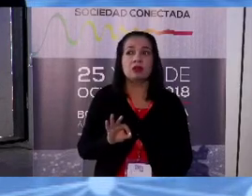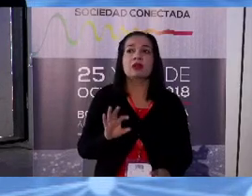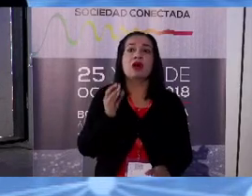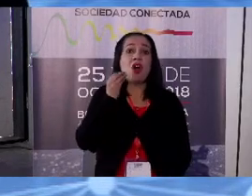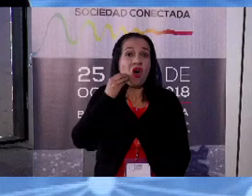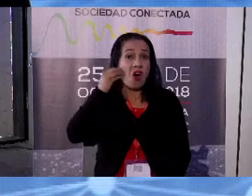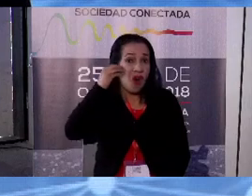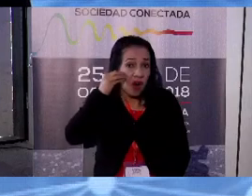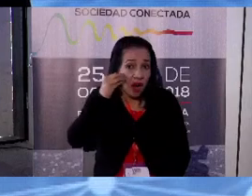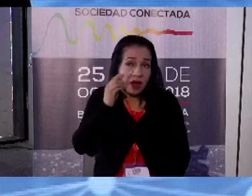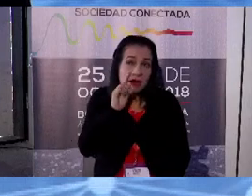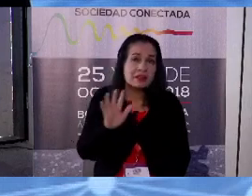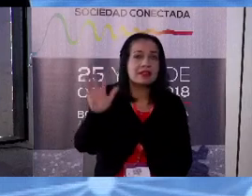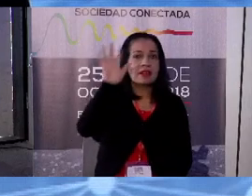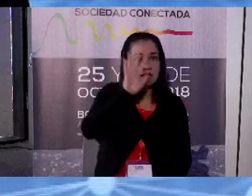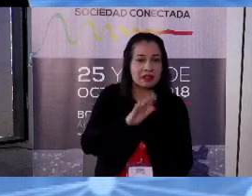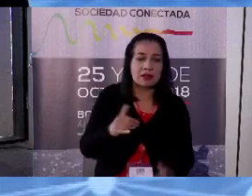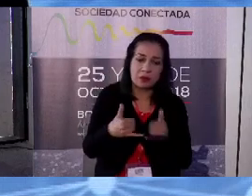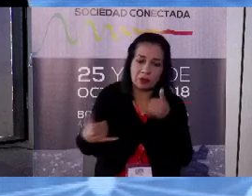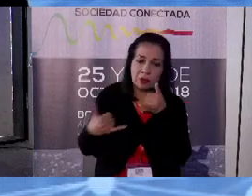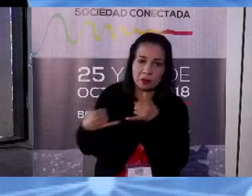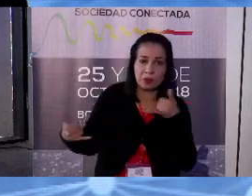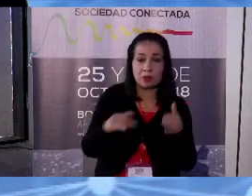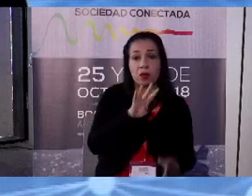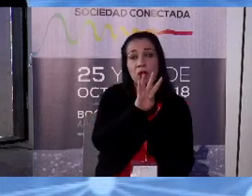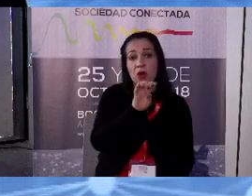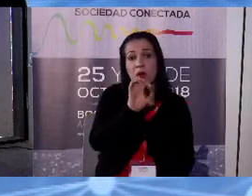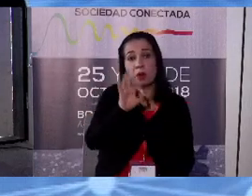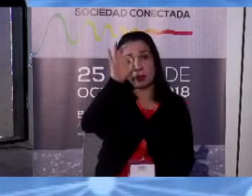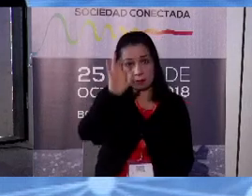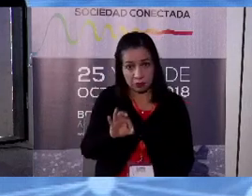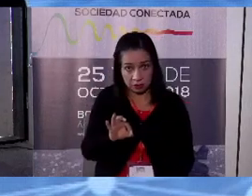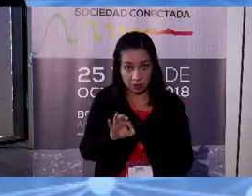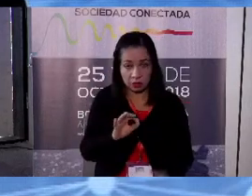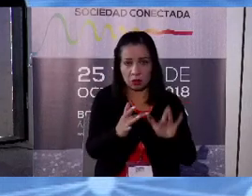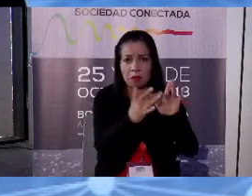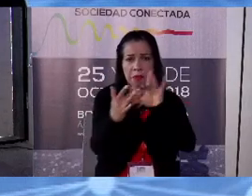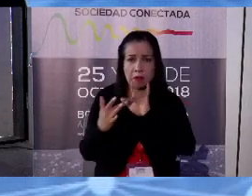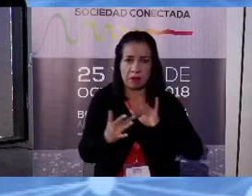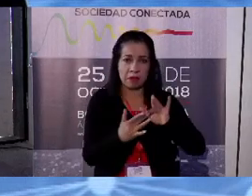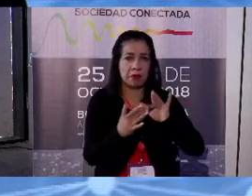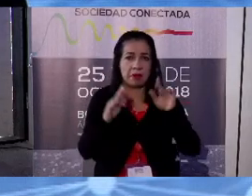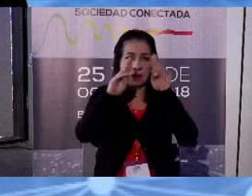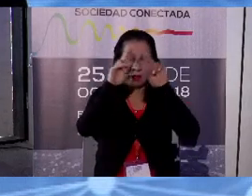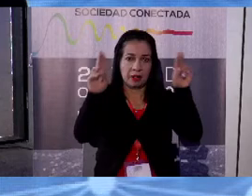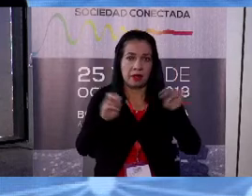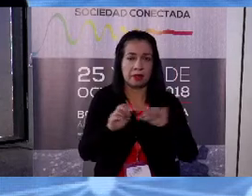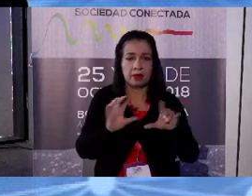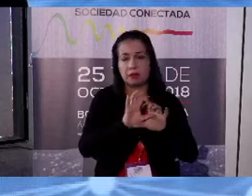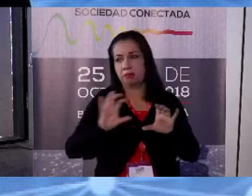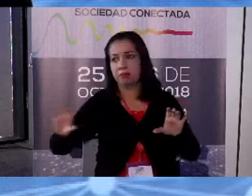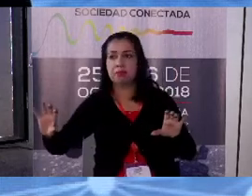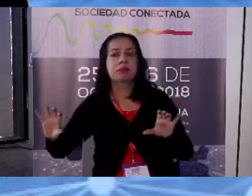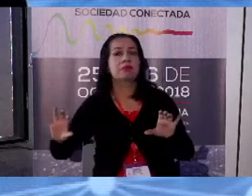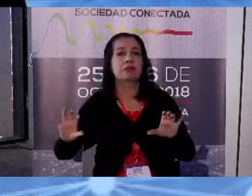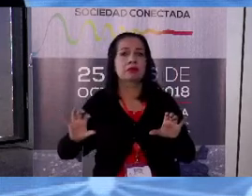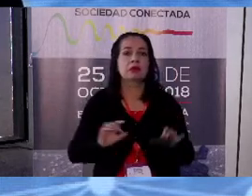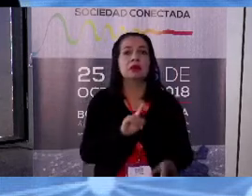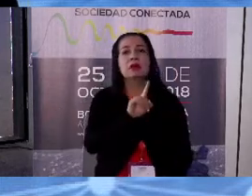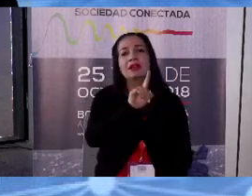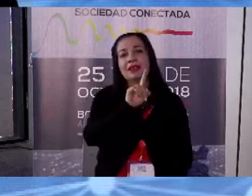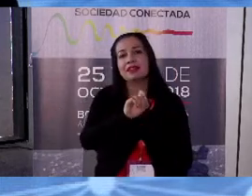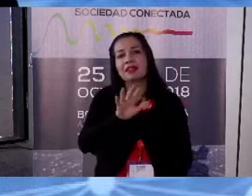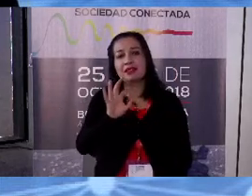90 por de los hogares conectados con banda ancha 65 por cobertura